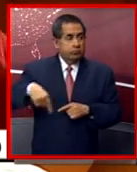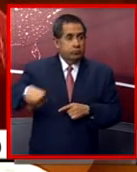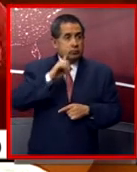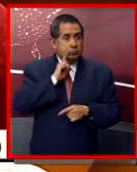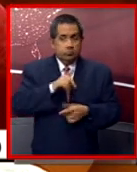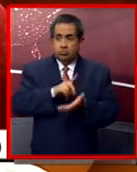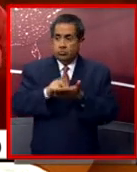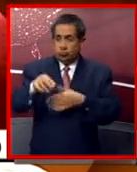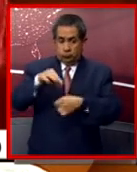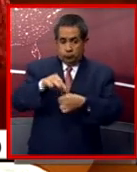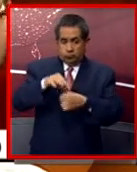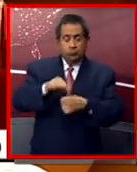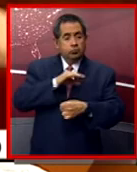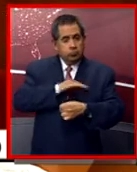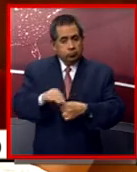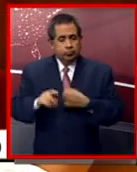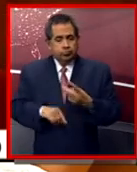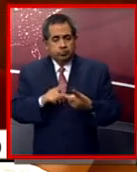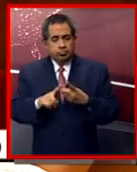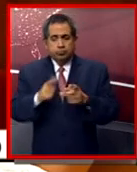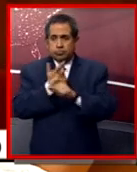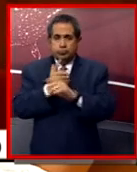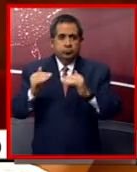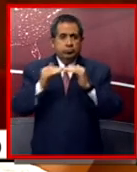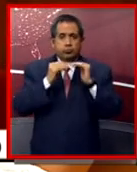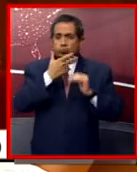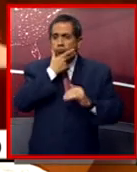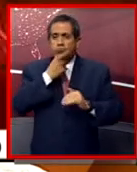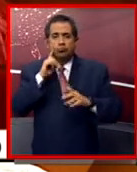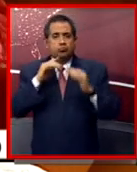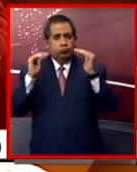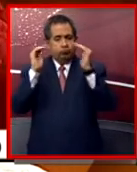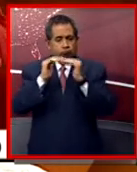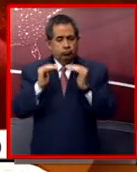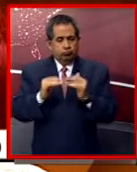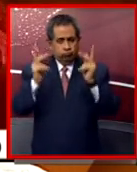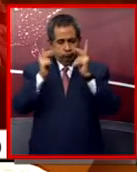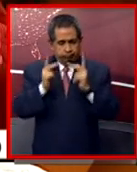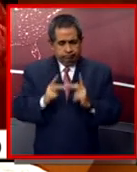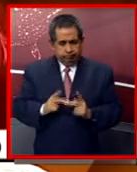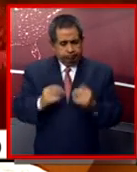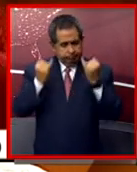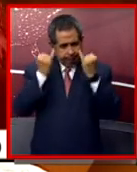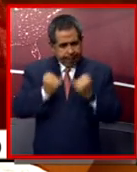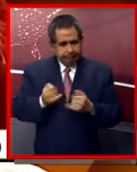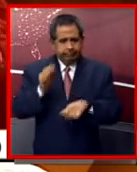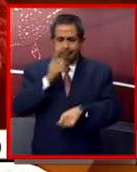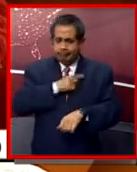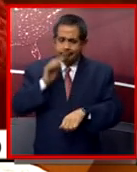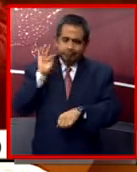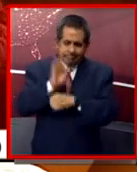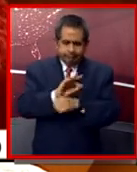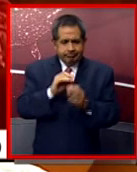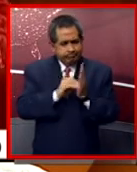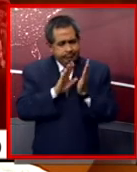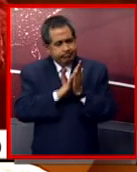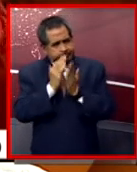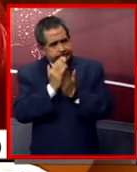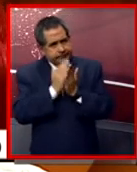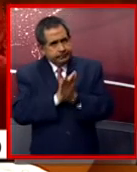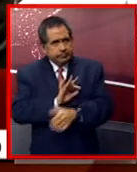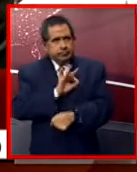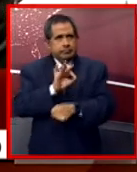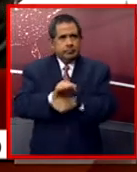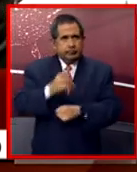mujeres, la democracia paritaria, tiene que estar cubierta, protegida, debe de tener